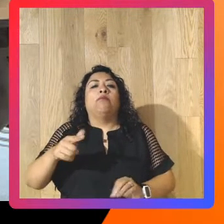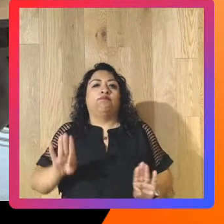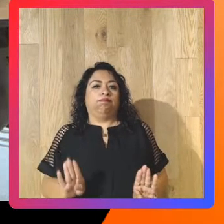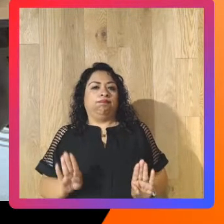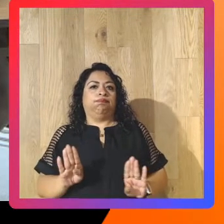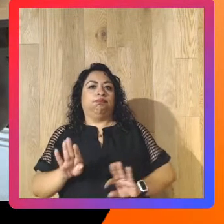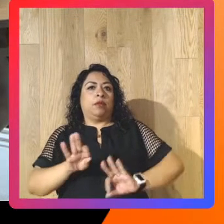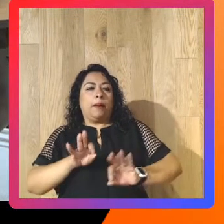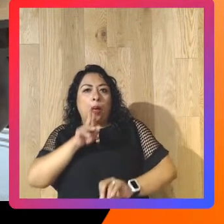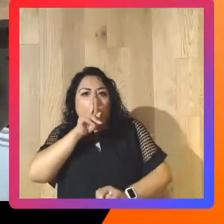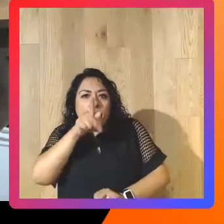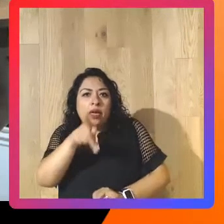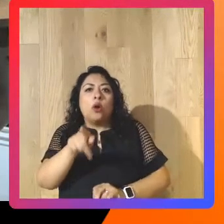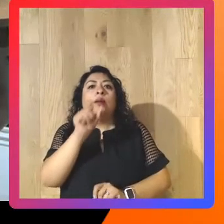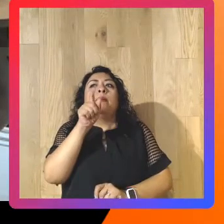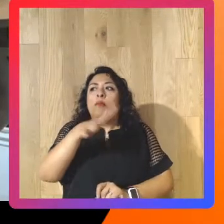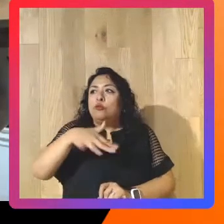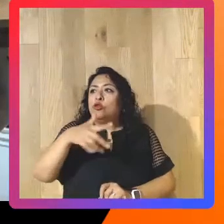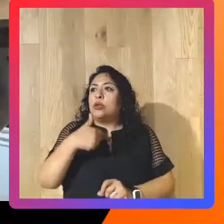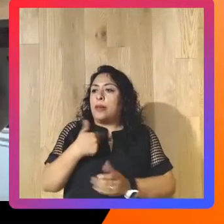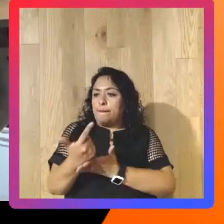condiciones laborales y en la búsqueda de